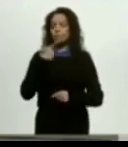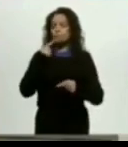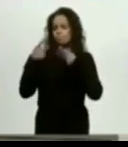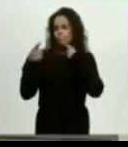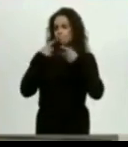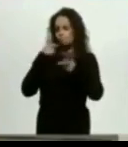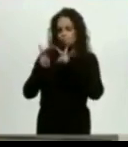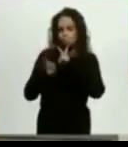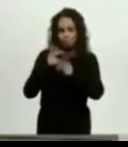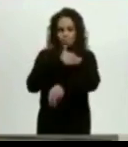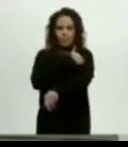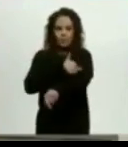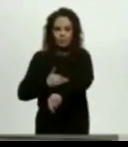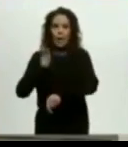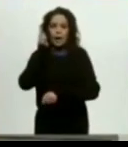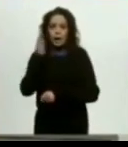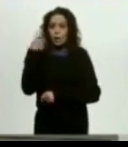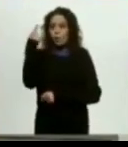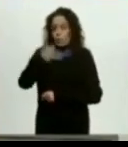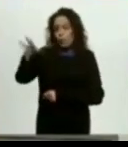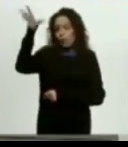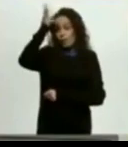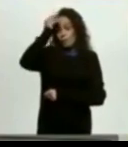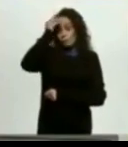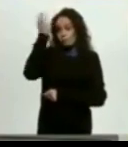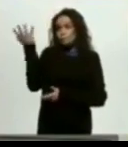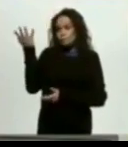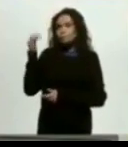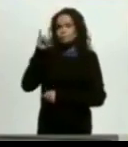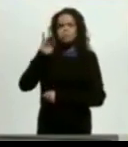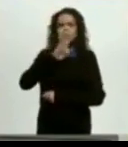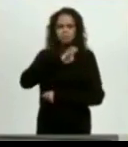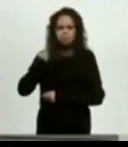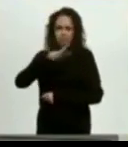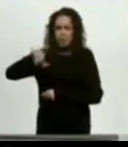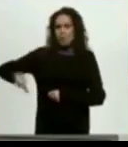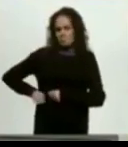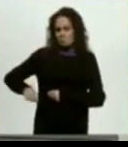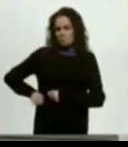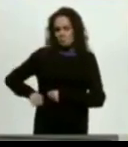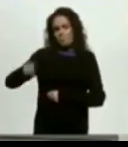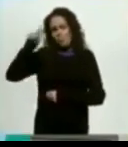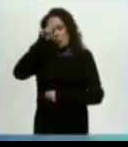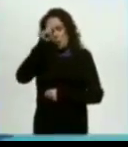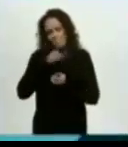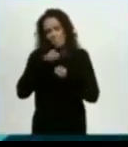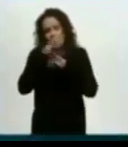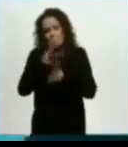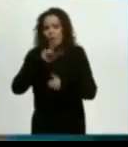tu familia sobre lo que aprendiste. Seguro les parecerá interesante y podrán decirte